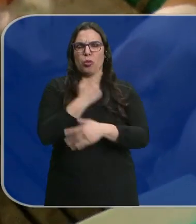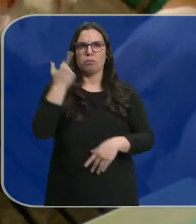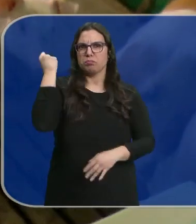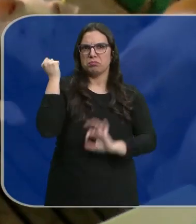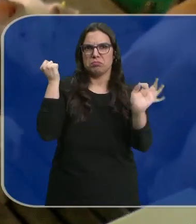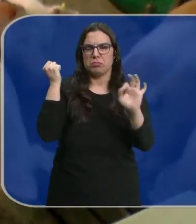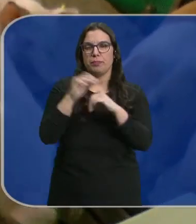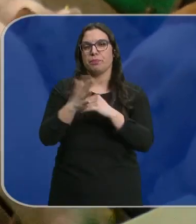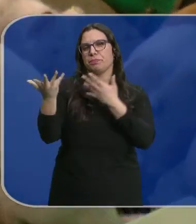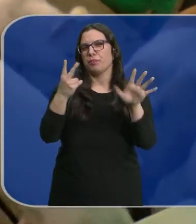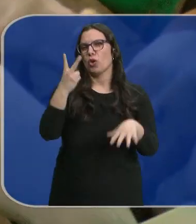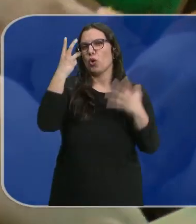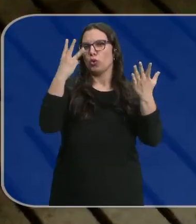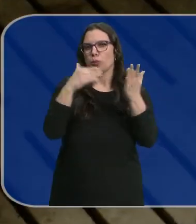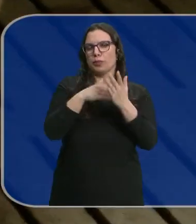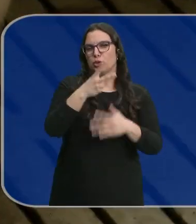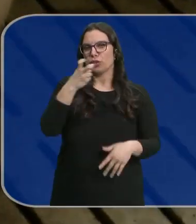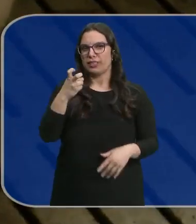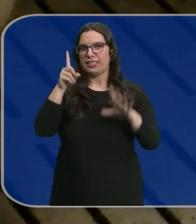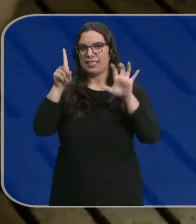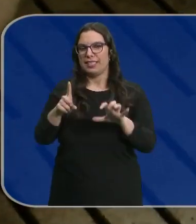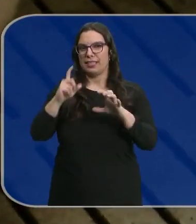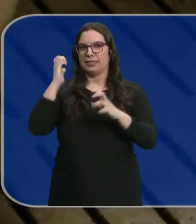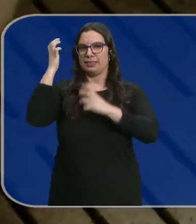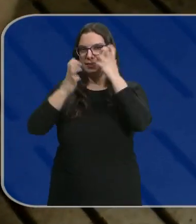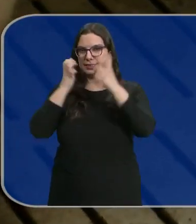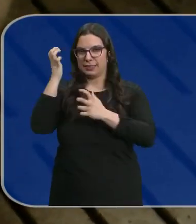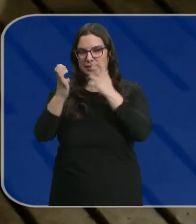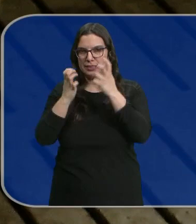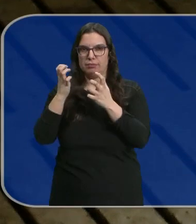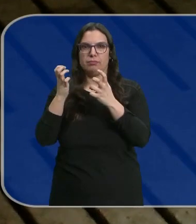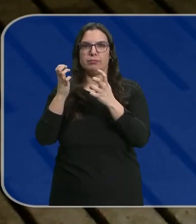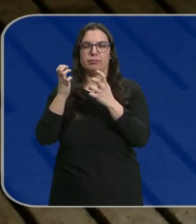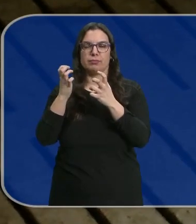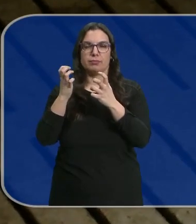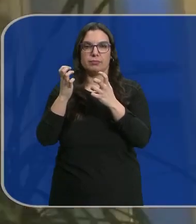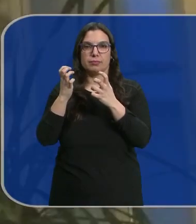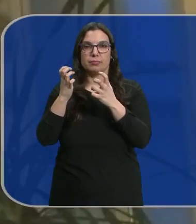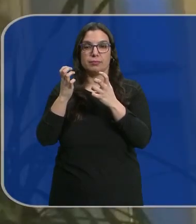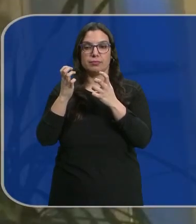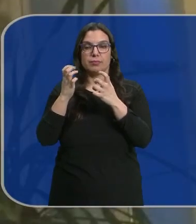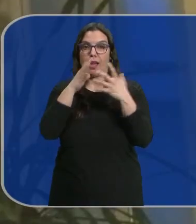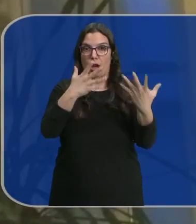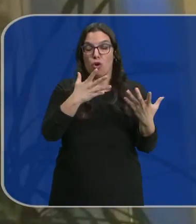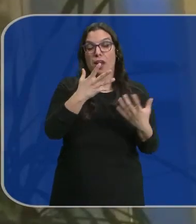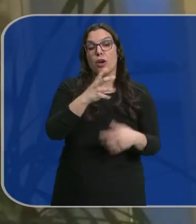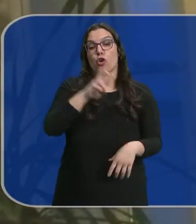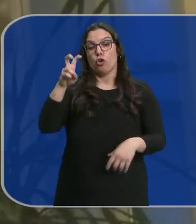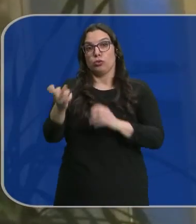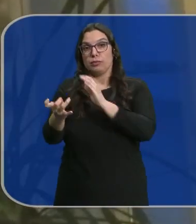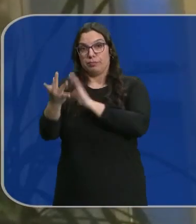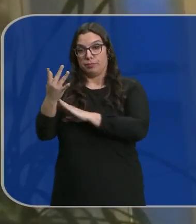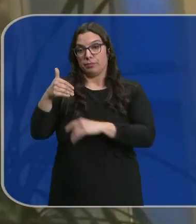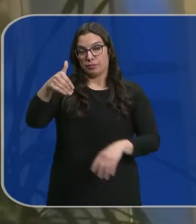aproximadamente 8.206 cabezas la que tienen las 2 granjas existentes actualmente y la granja que tiene